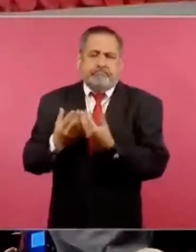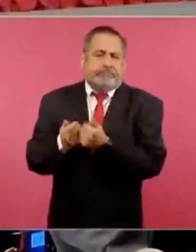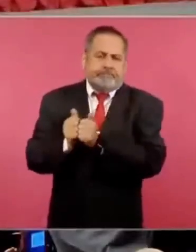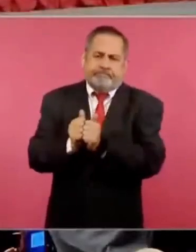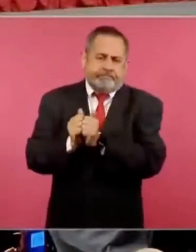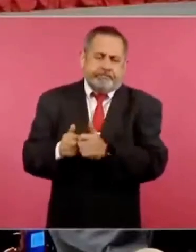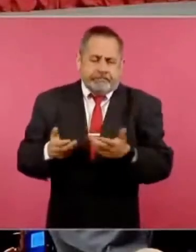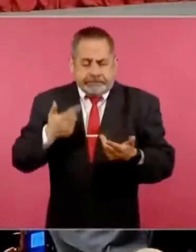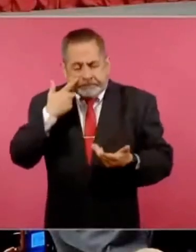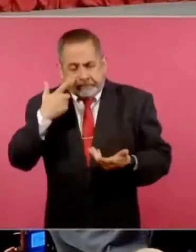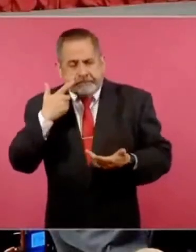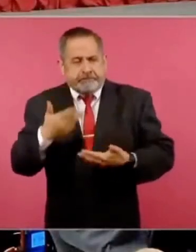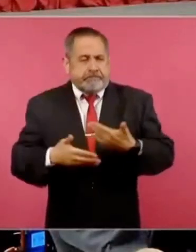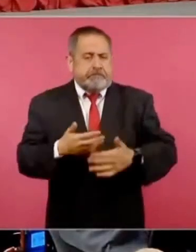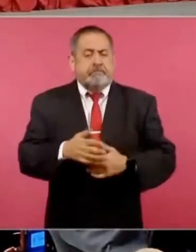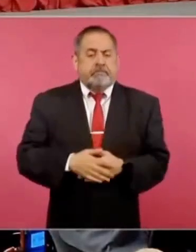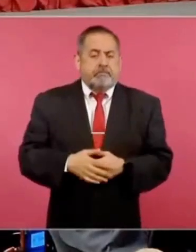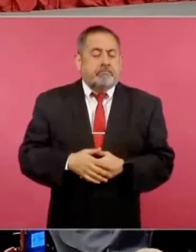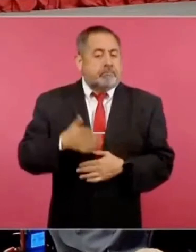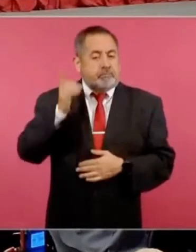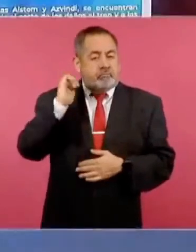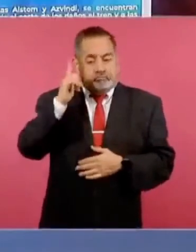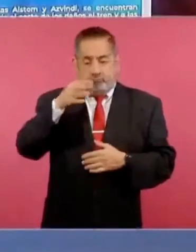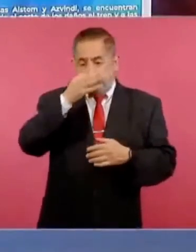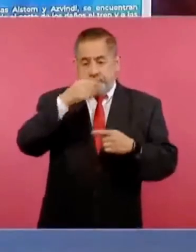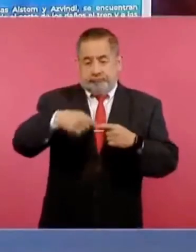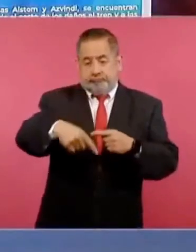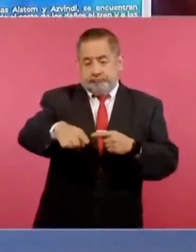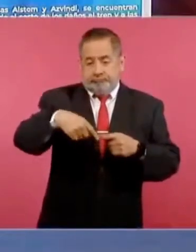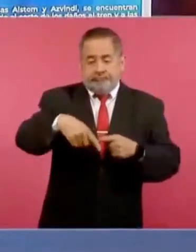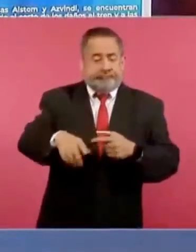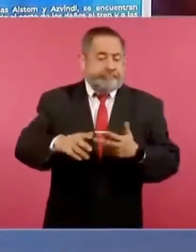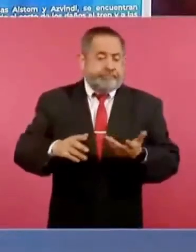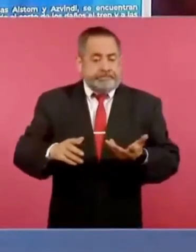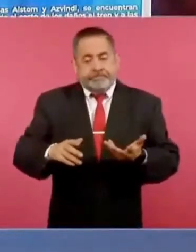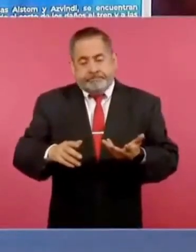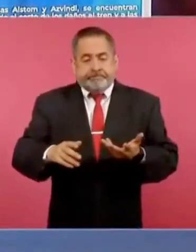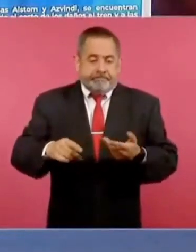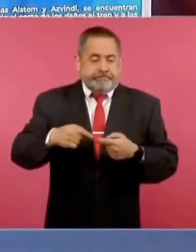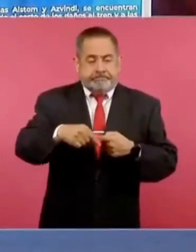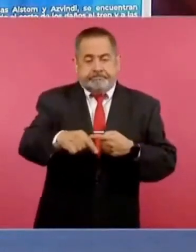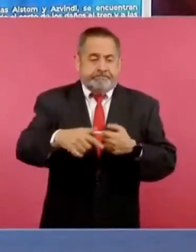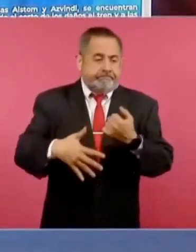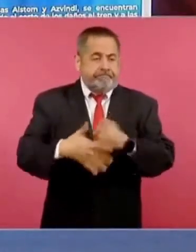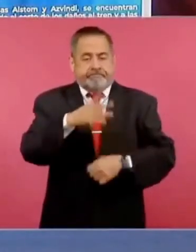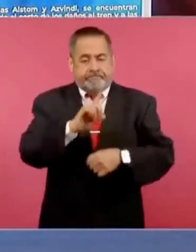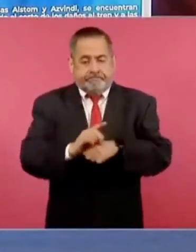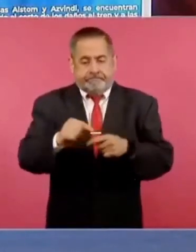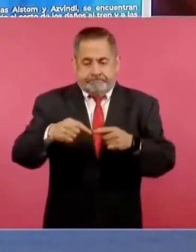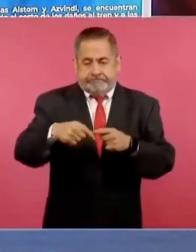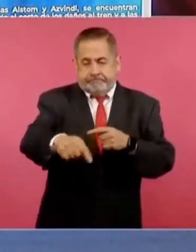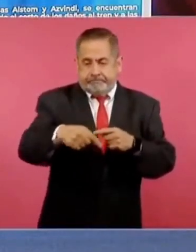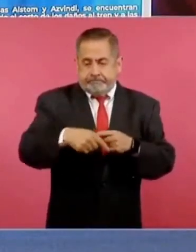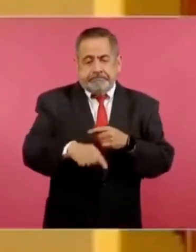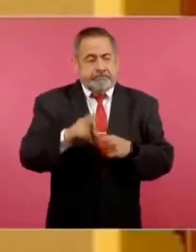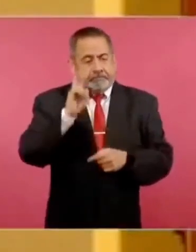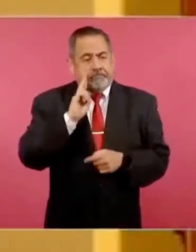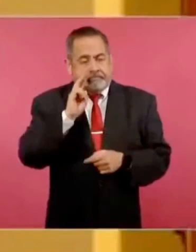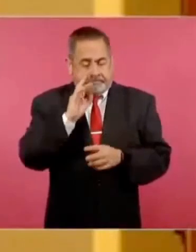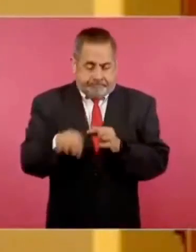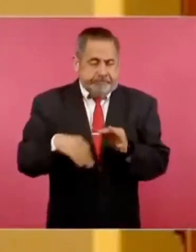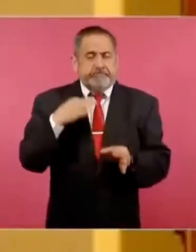que esperemos que que en esta en estas eh primera quincena de de este mes ya